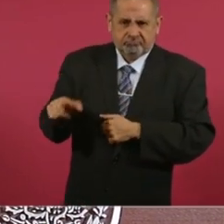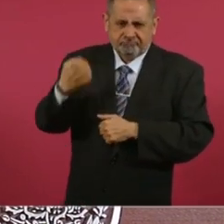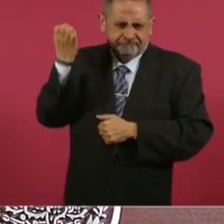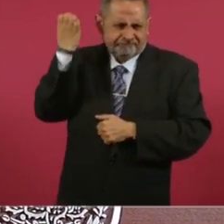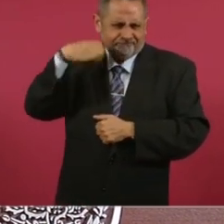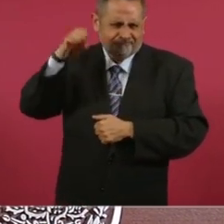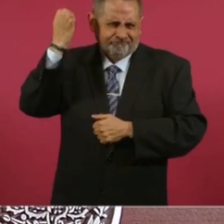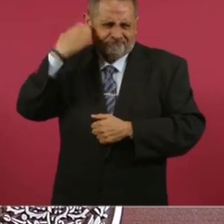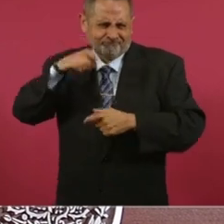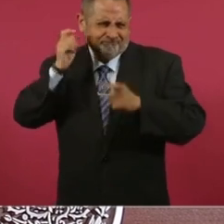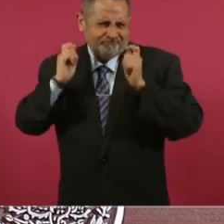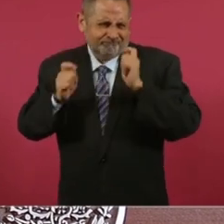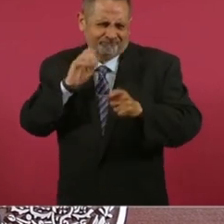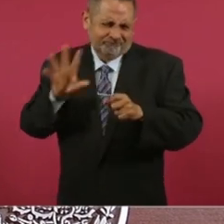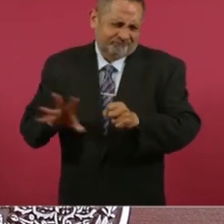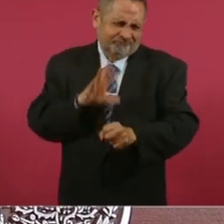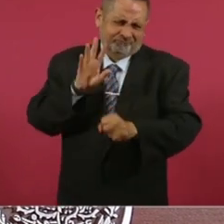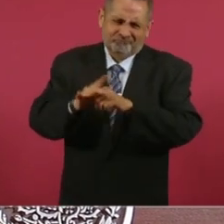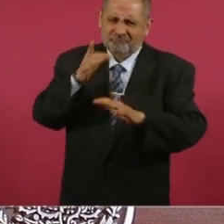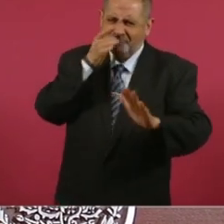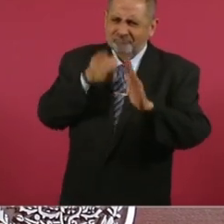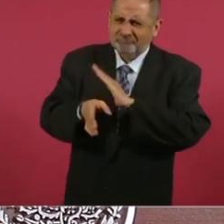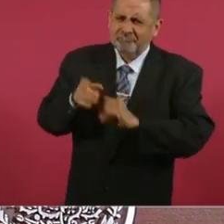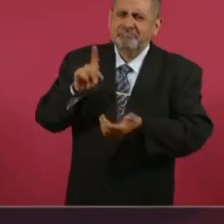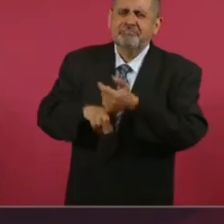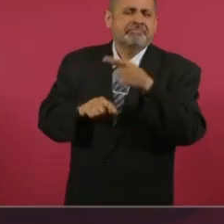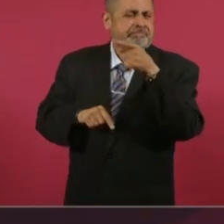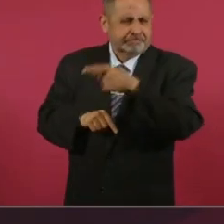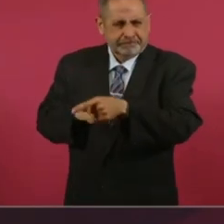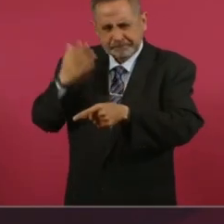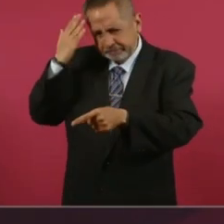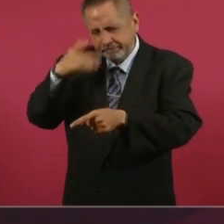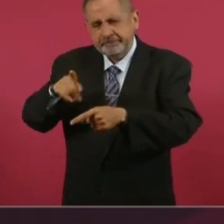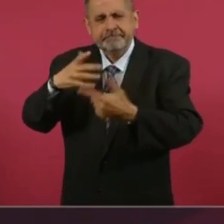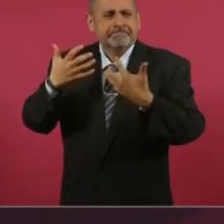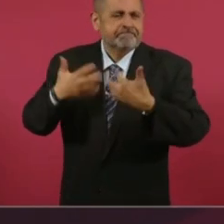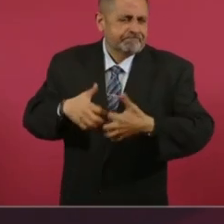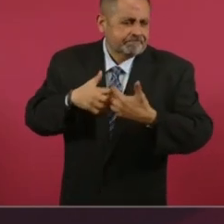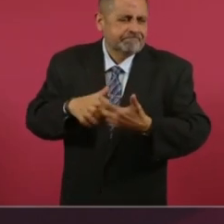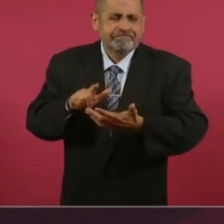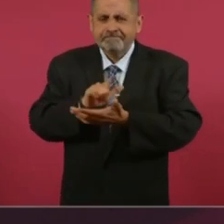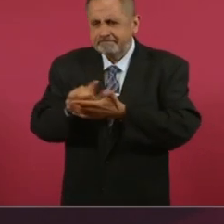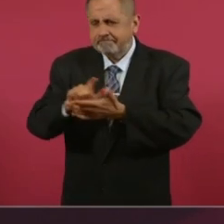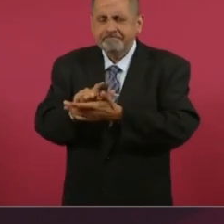experto en todo lo que tiene que ver con refinación.